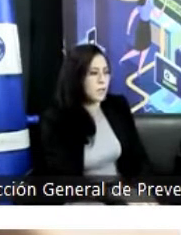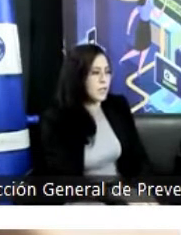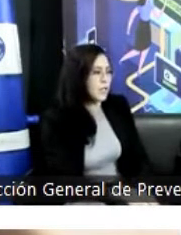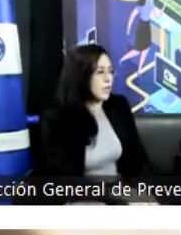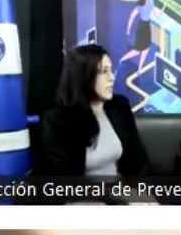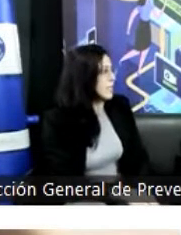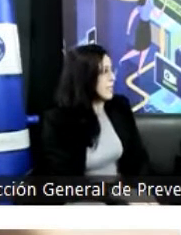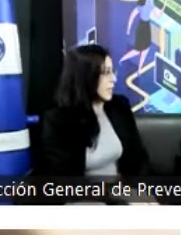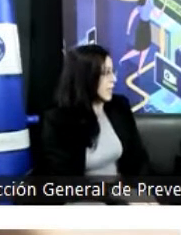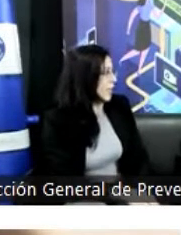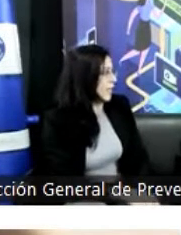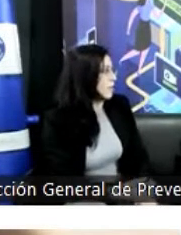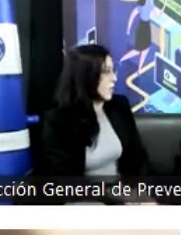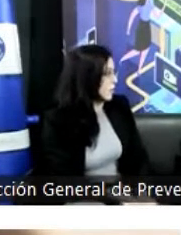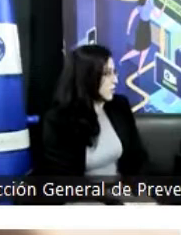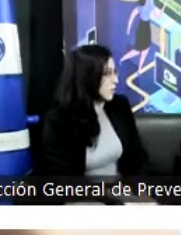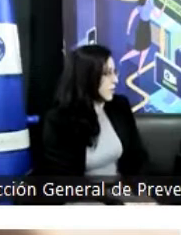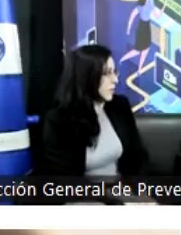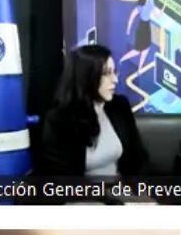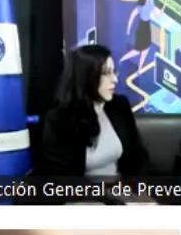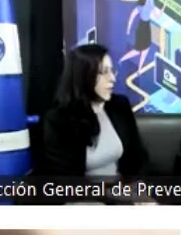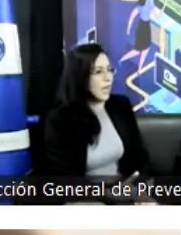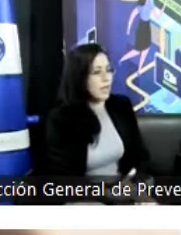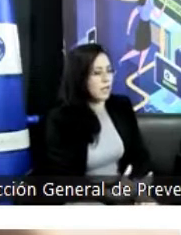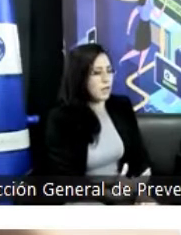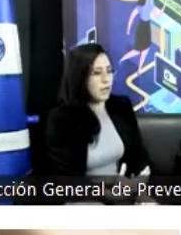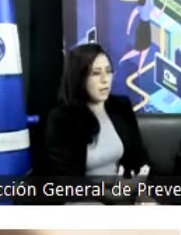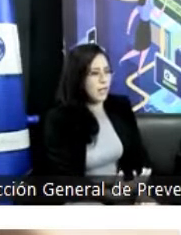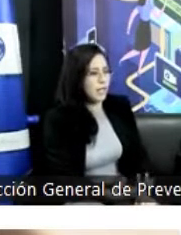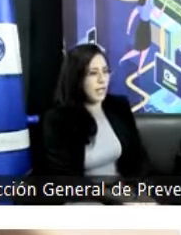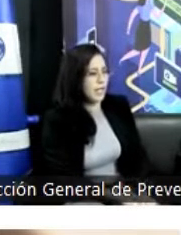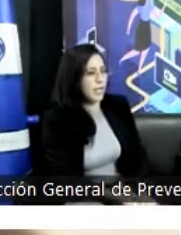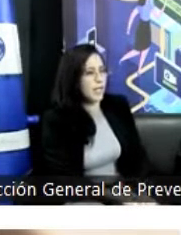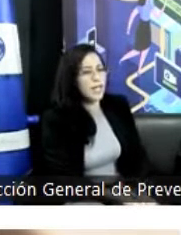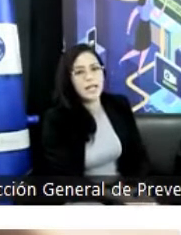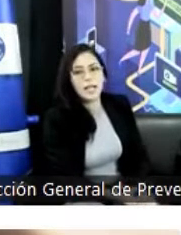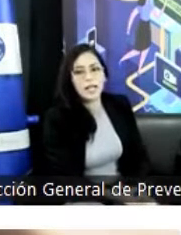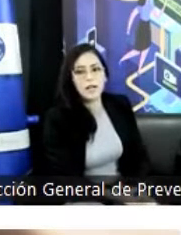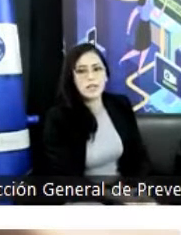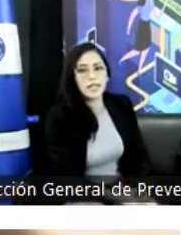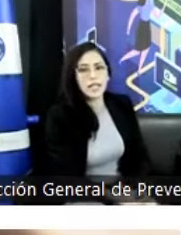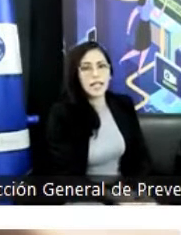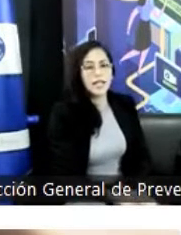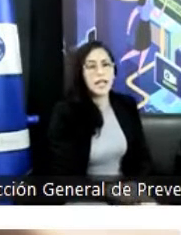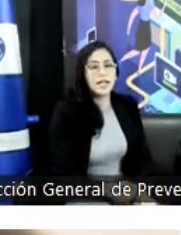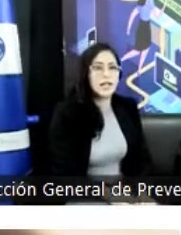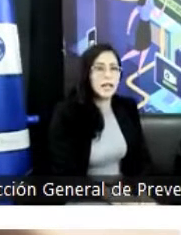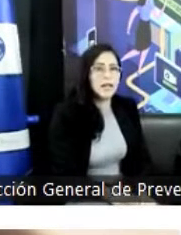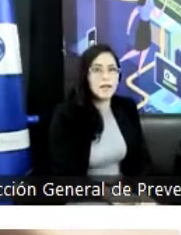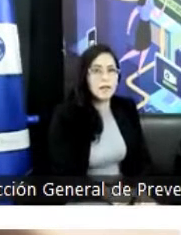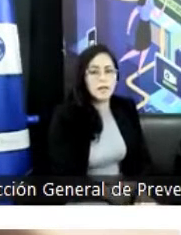que hemos tenido es que esta técnica reduce costos, Alberto. Hay una parte en la que no se